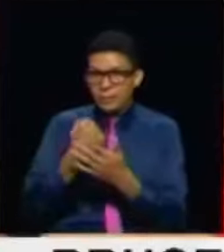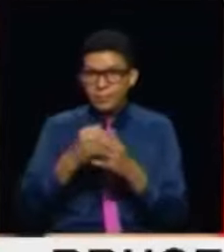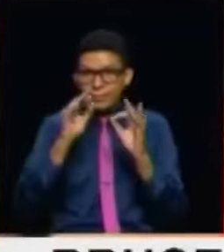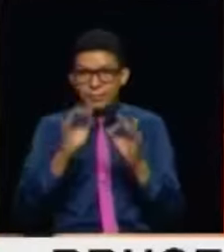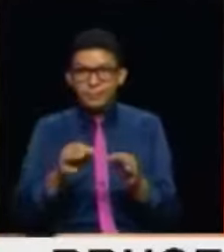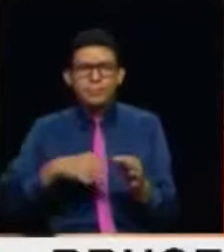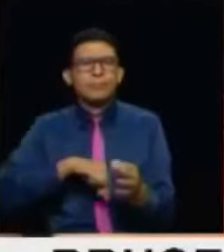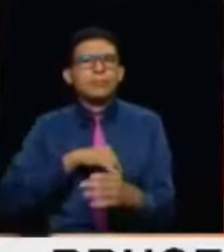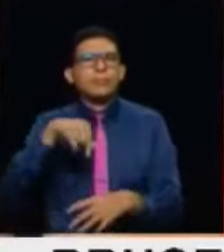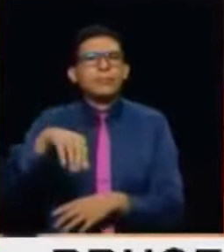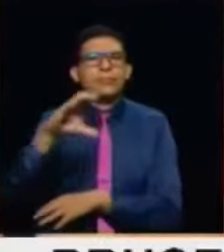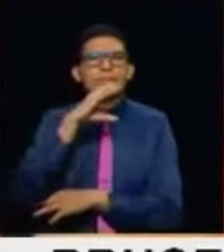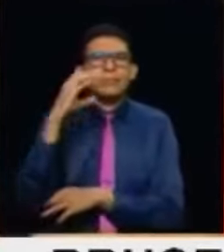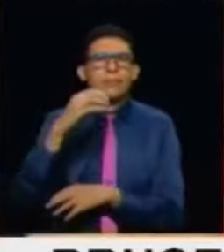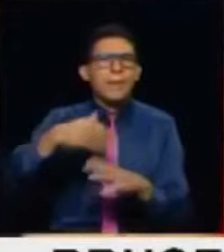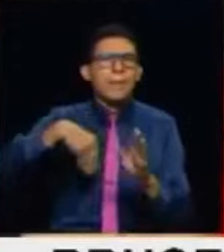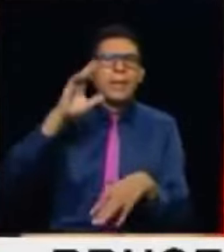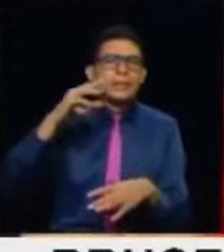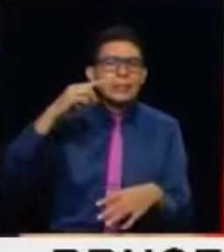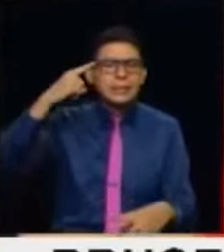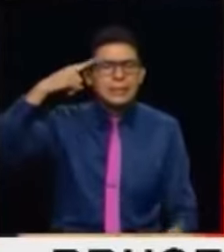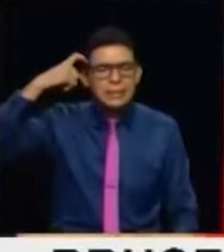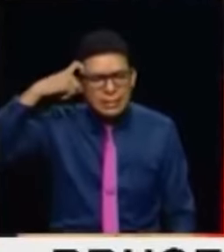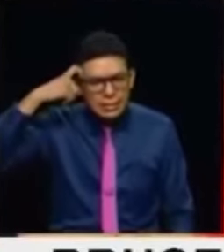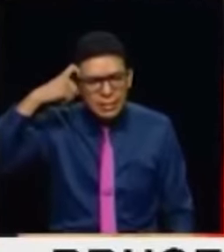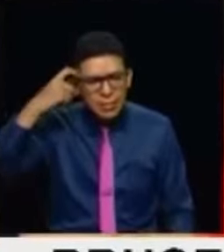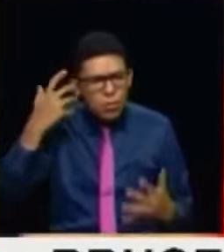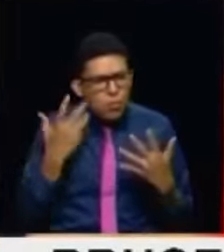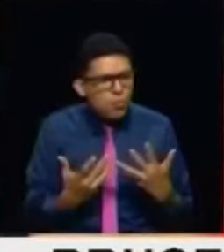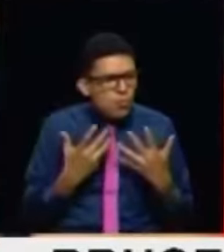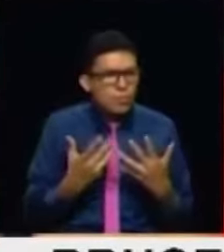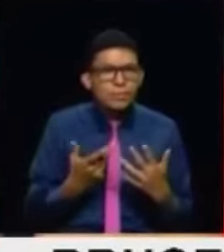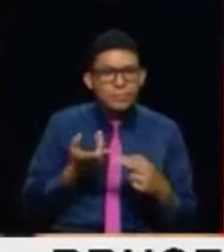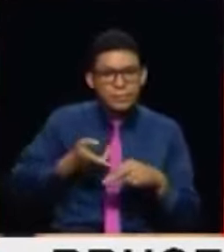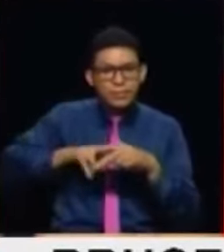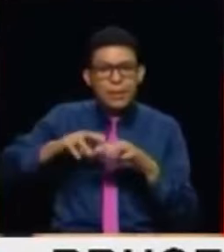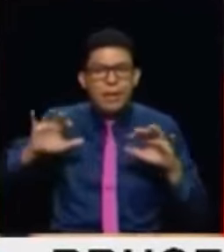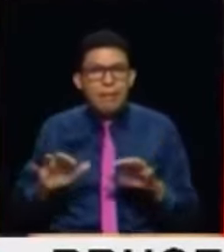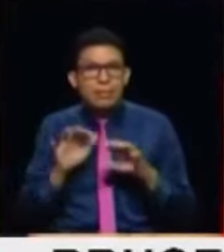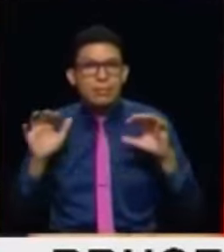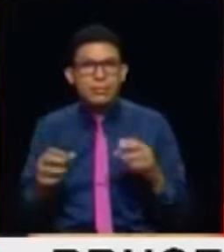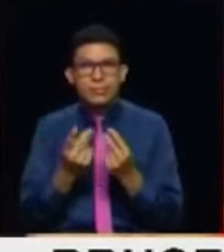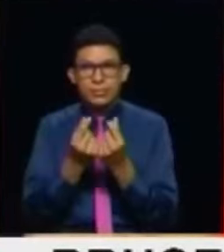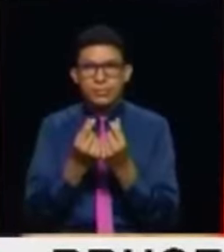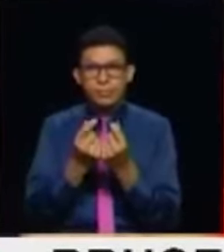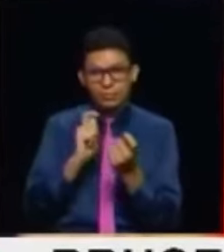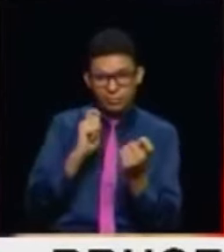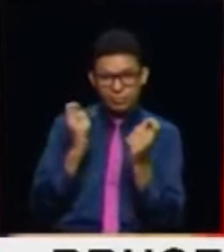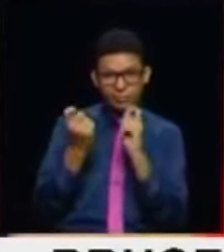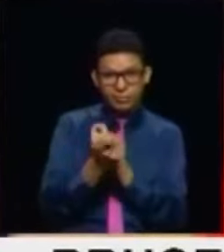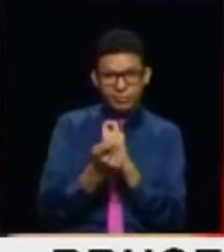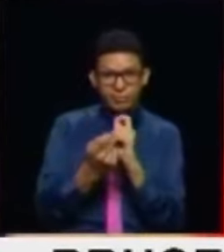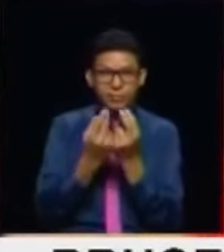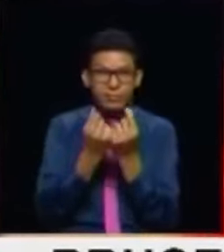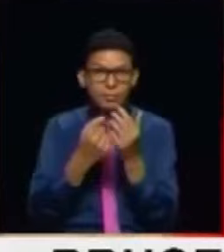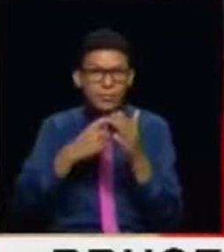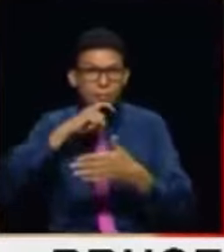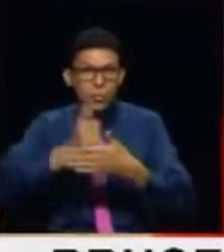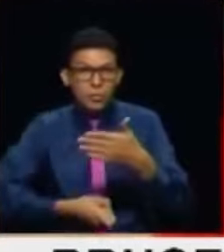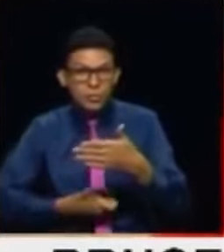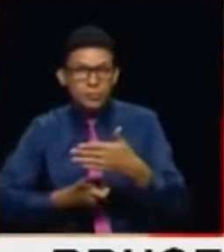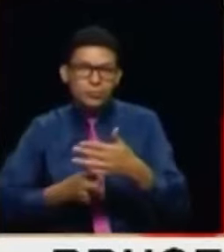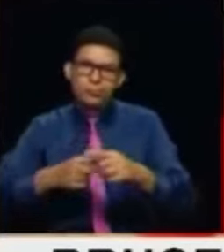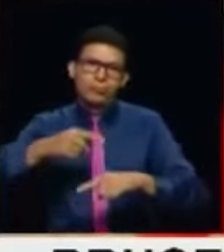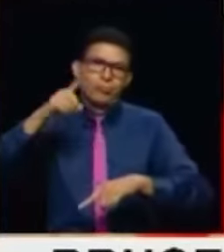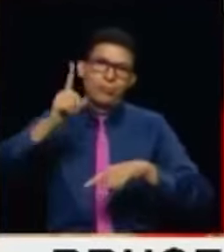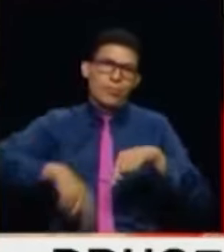lo que tenemos en este instante es mucho más un reto de pensar cómo hacemos para aumentar la actividad económica. Una reforma tributaria en Colombia no pudiera esperarse